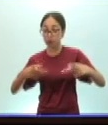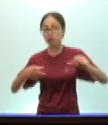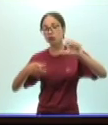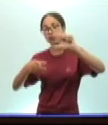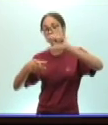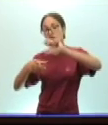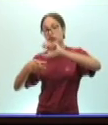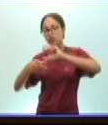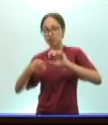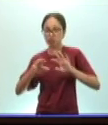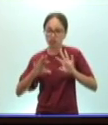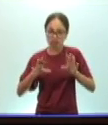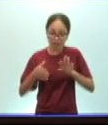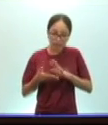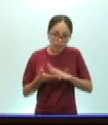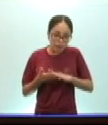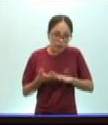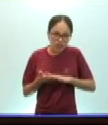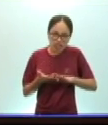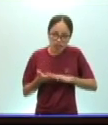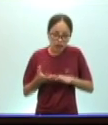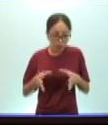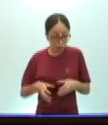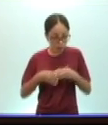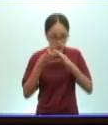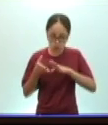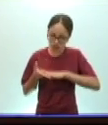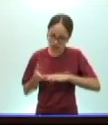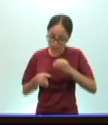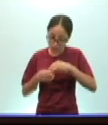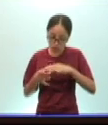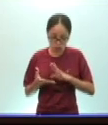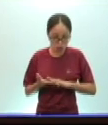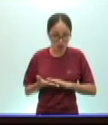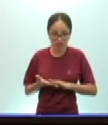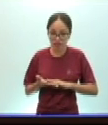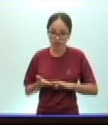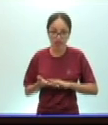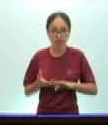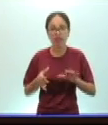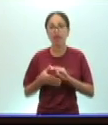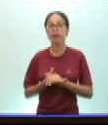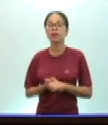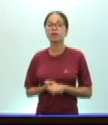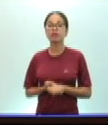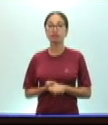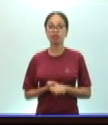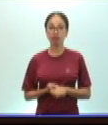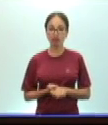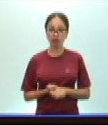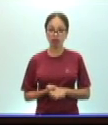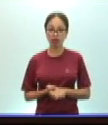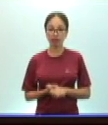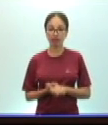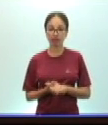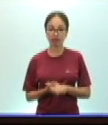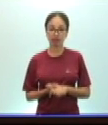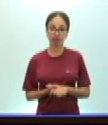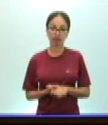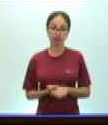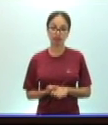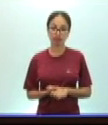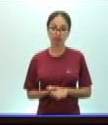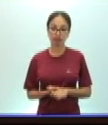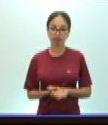que hayamos extraído toda la poliespuma del vaso de precipitados.